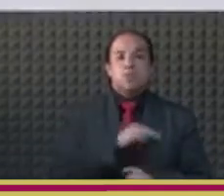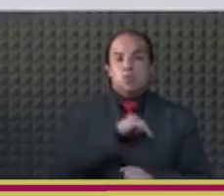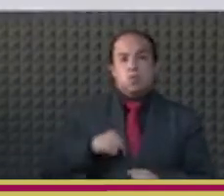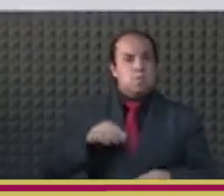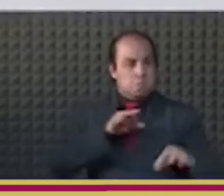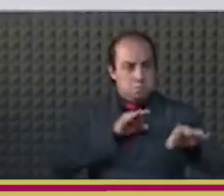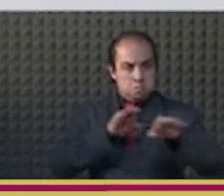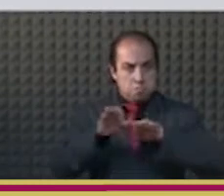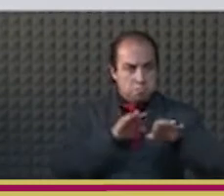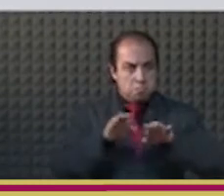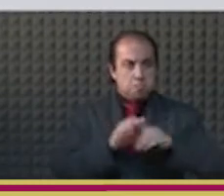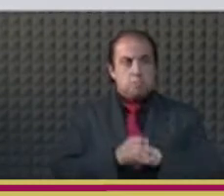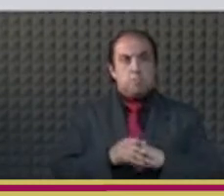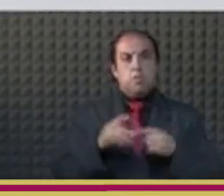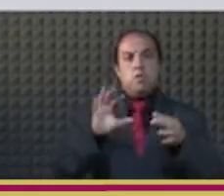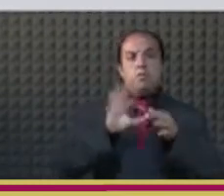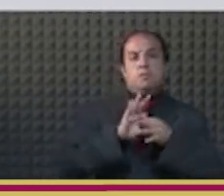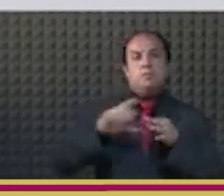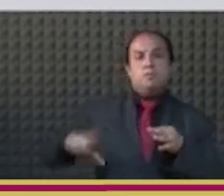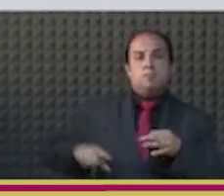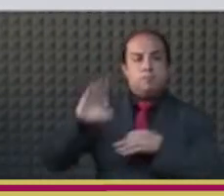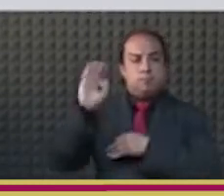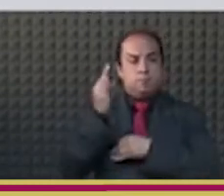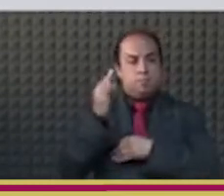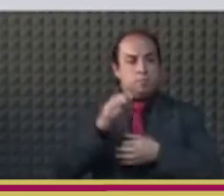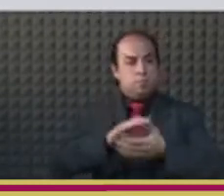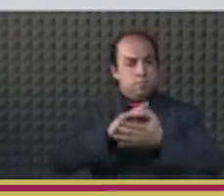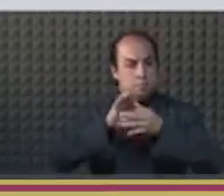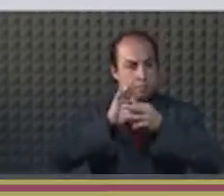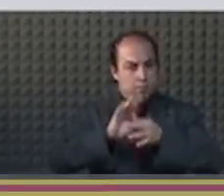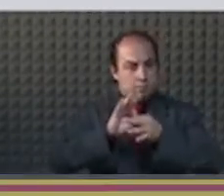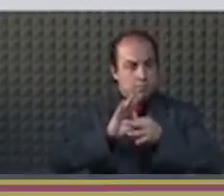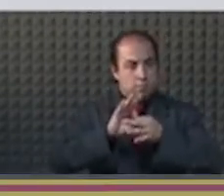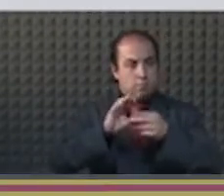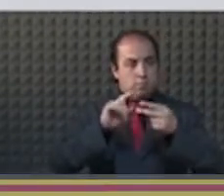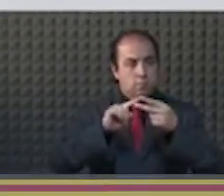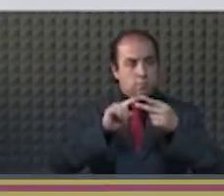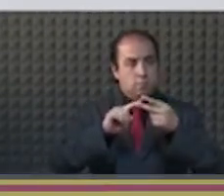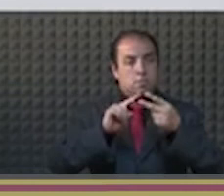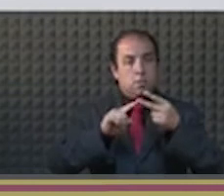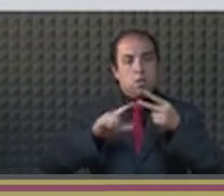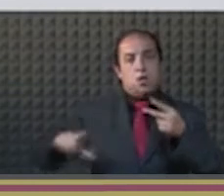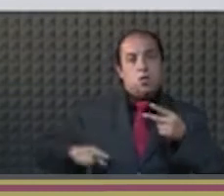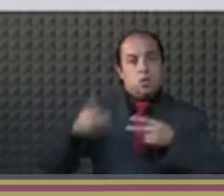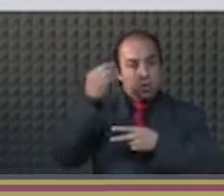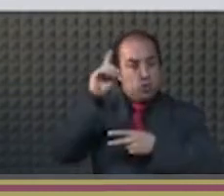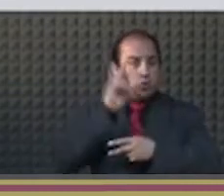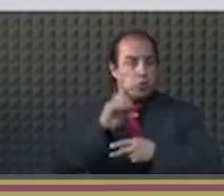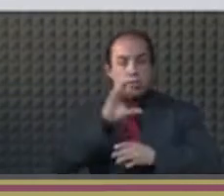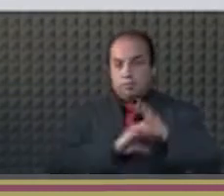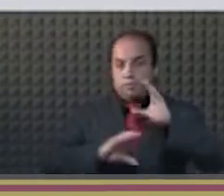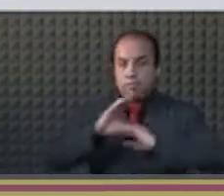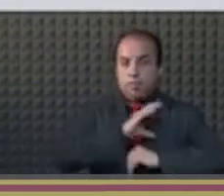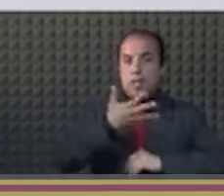a trabajar con el gobierno federal de la mano, el gobierno de la doctora Claudia Sheinbaum está